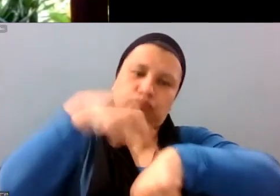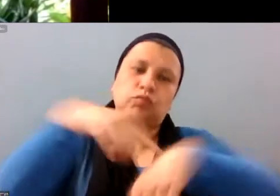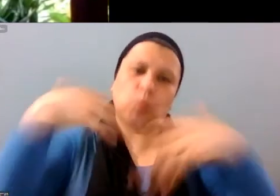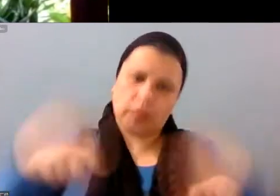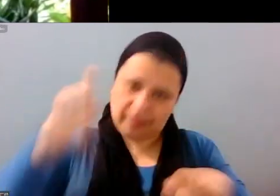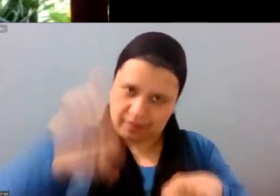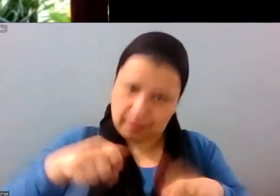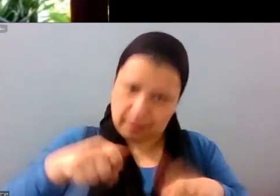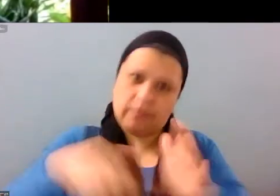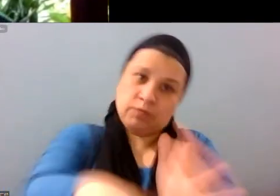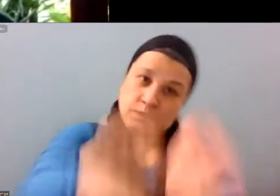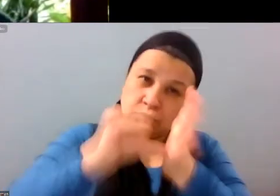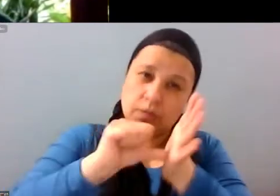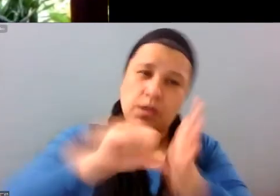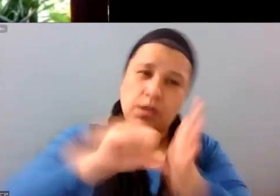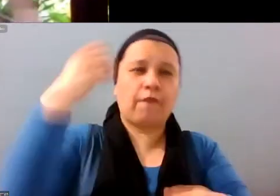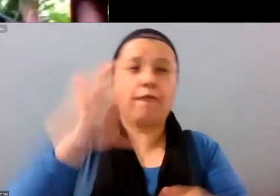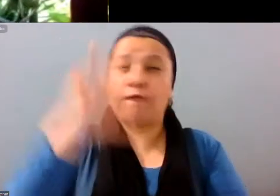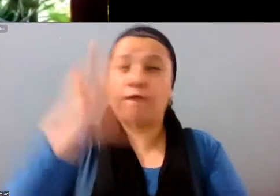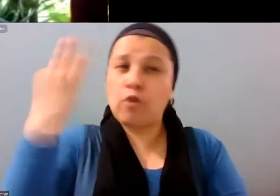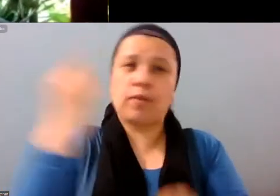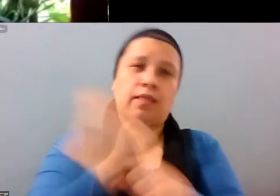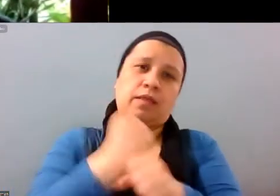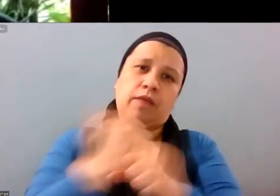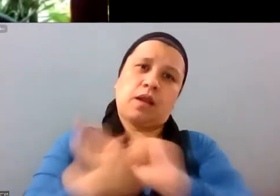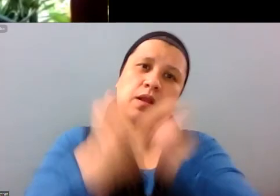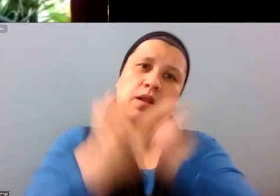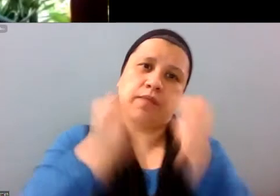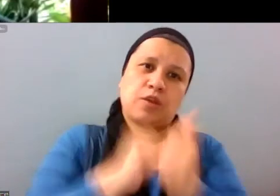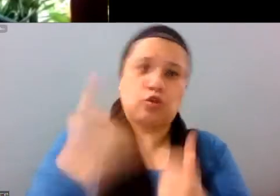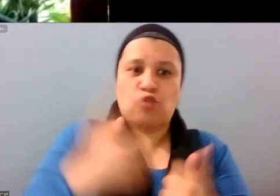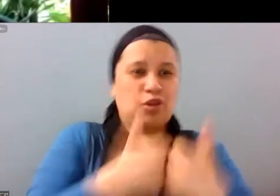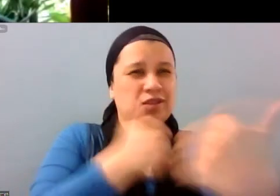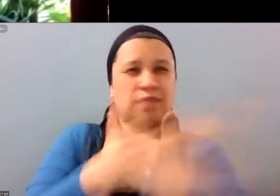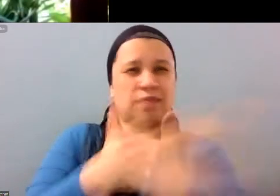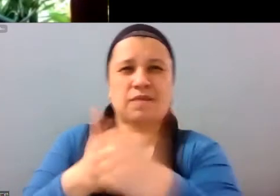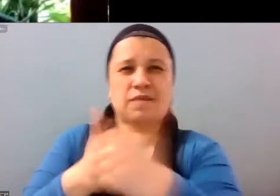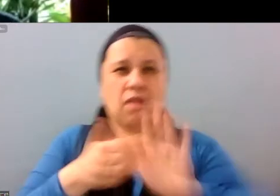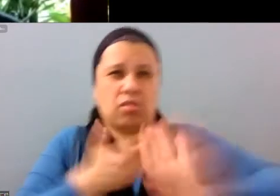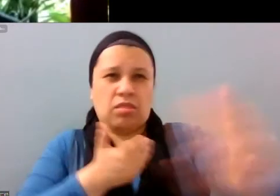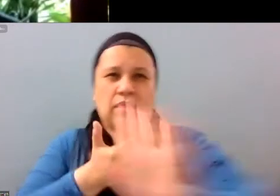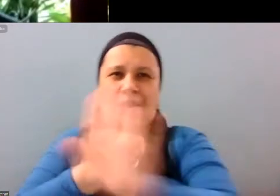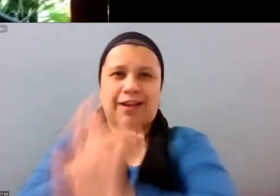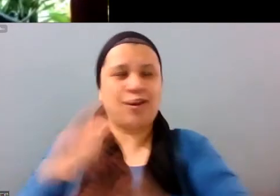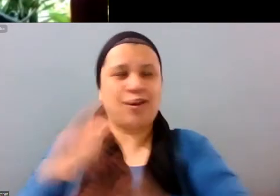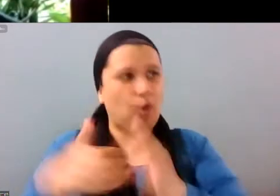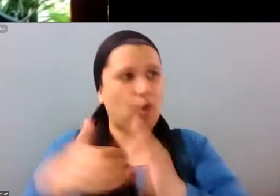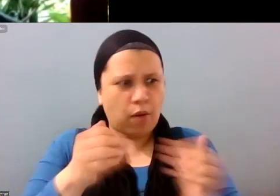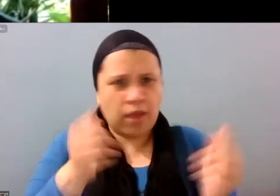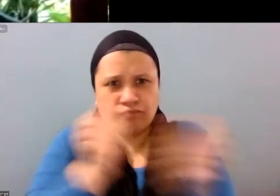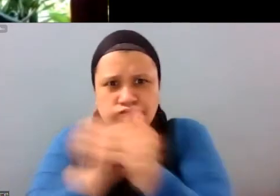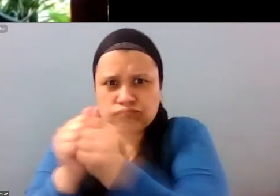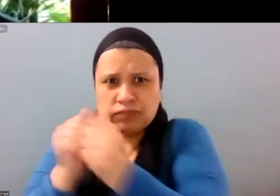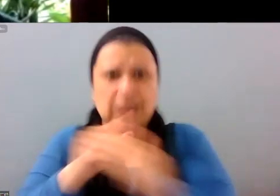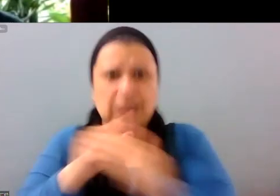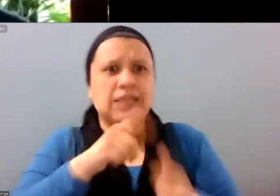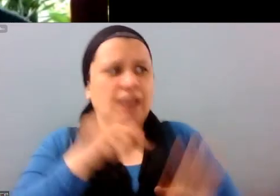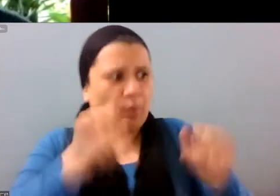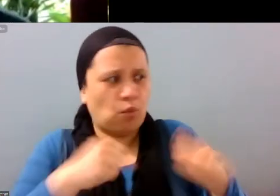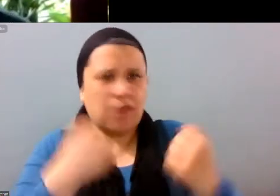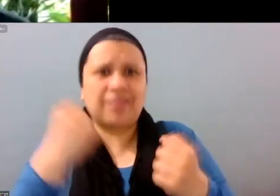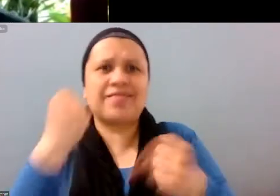la forma de trabajar no es que nos dividimos el trabajo aprovechar entre los pares esa oportunidad de trabajo cooperativo